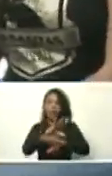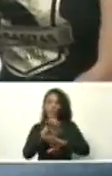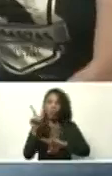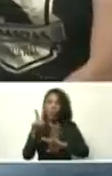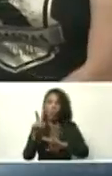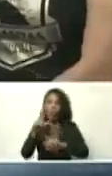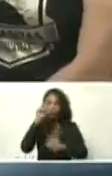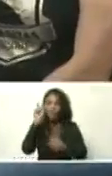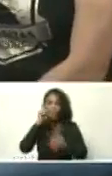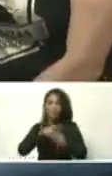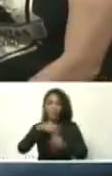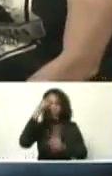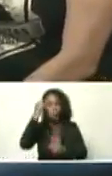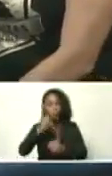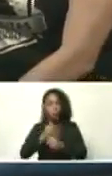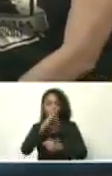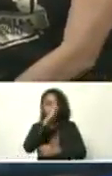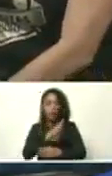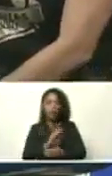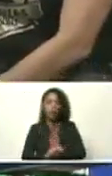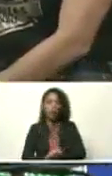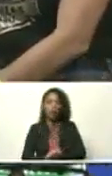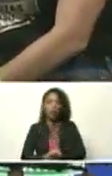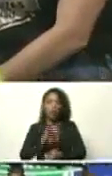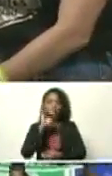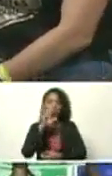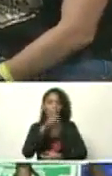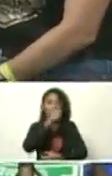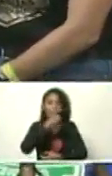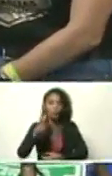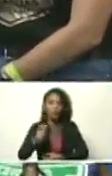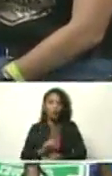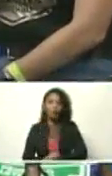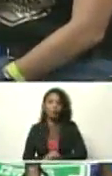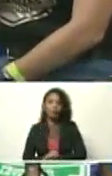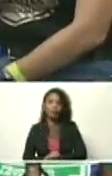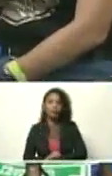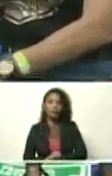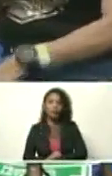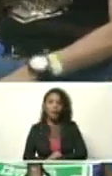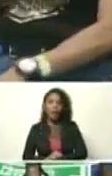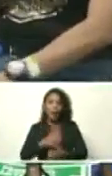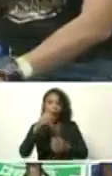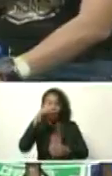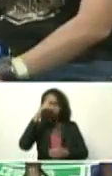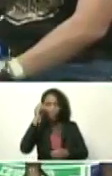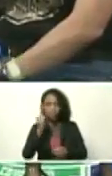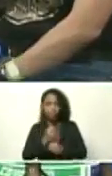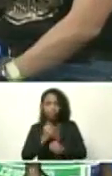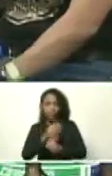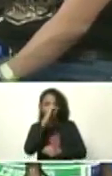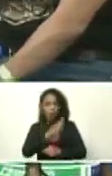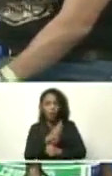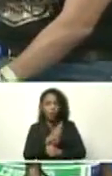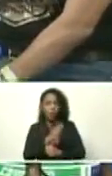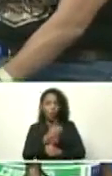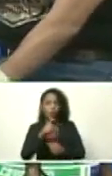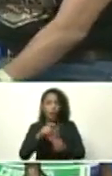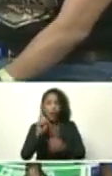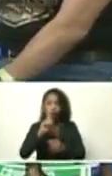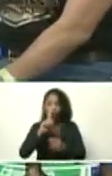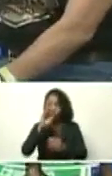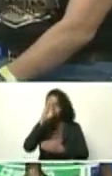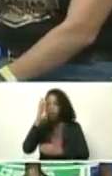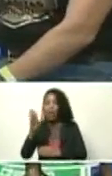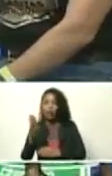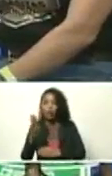directos genera? Empleos directos somos 5 personas. 5 personas. 5 personas, empleos directos. Indirectos, hemos